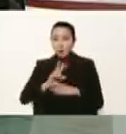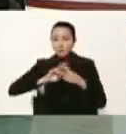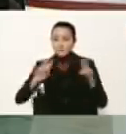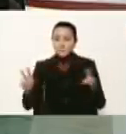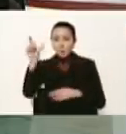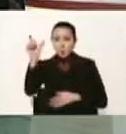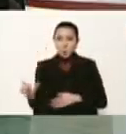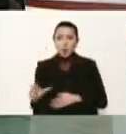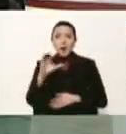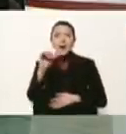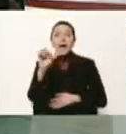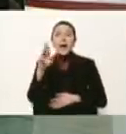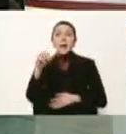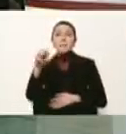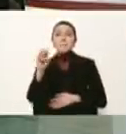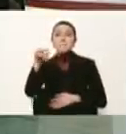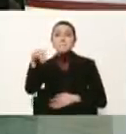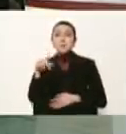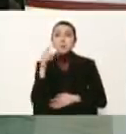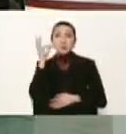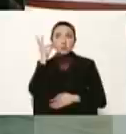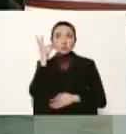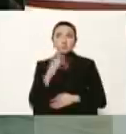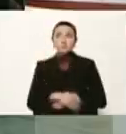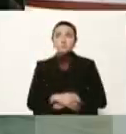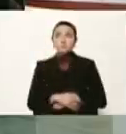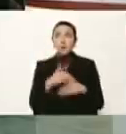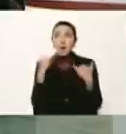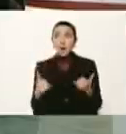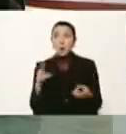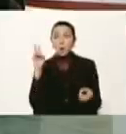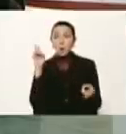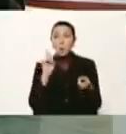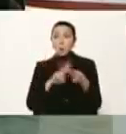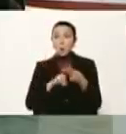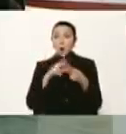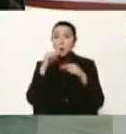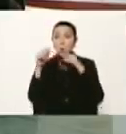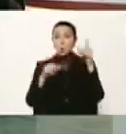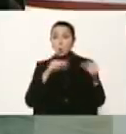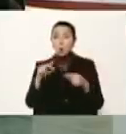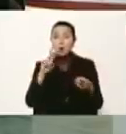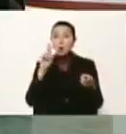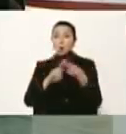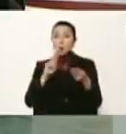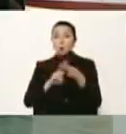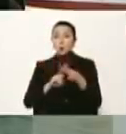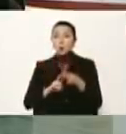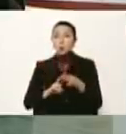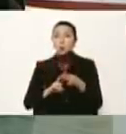almirante en jefa Carmen Meléndez. En este momento se posiciona la etiqueta en las redes sociales numeral